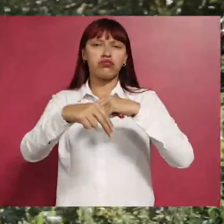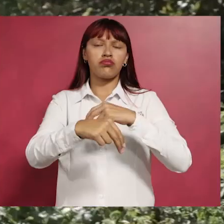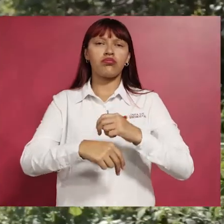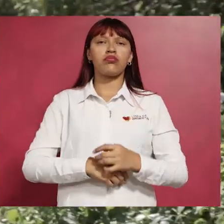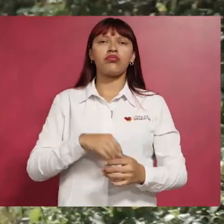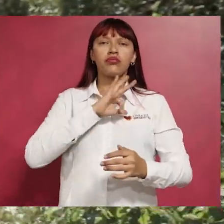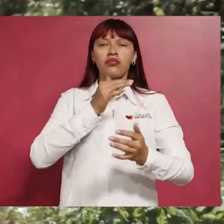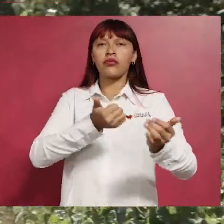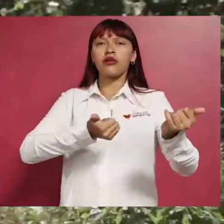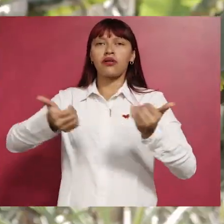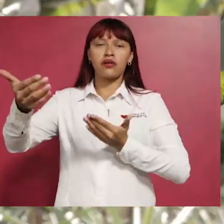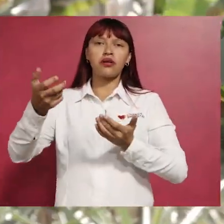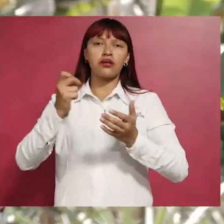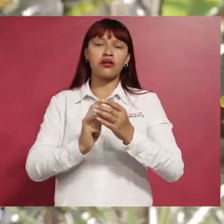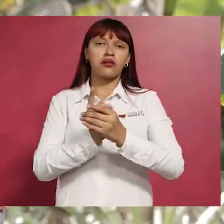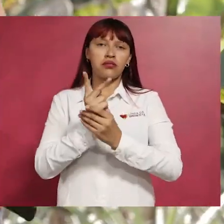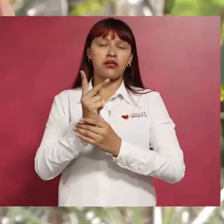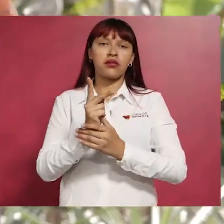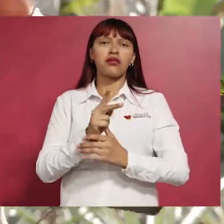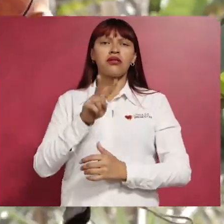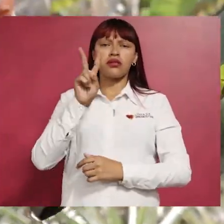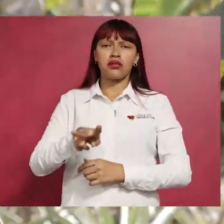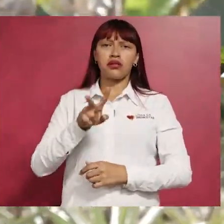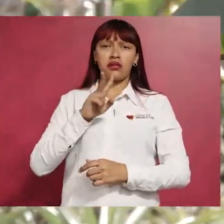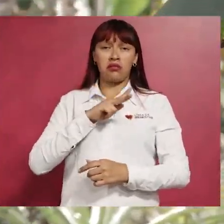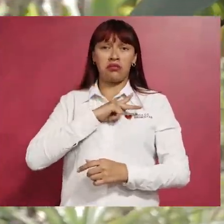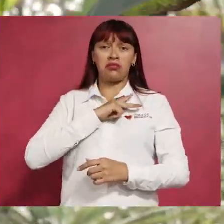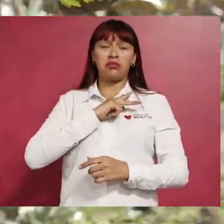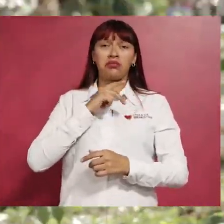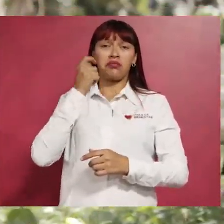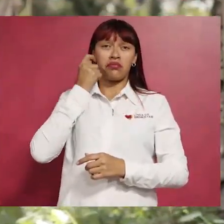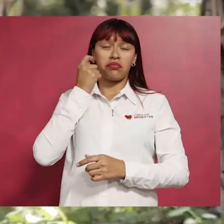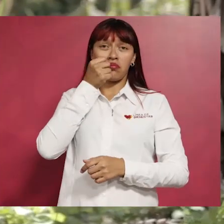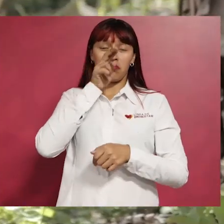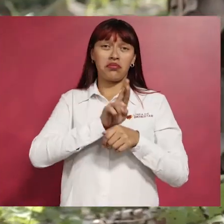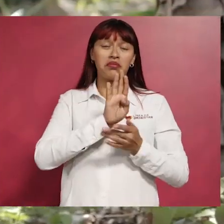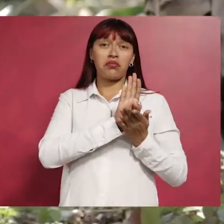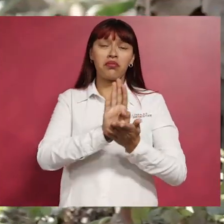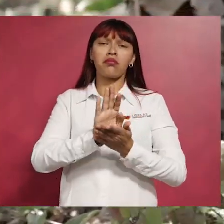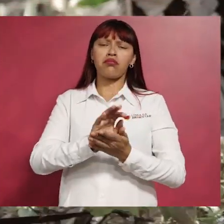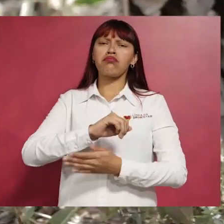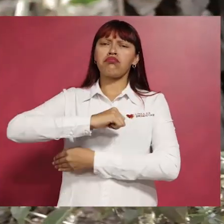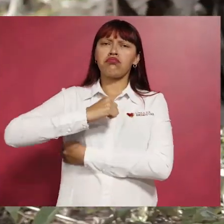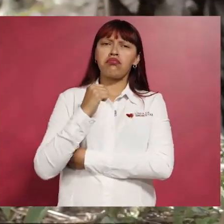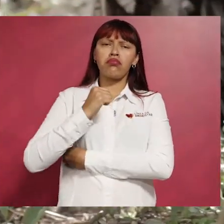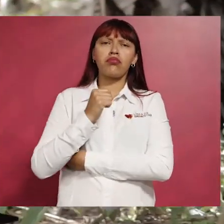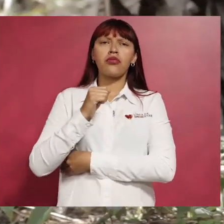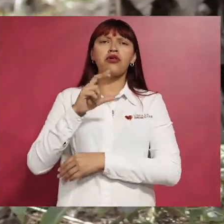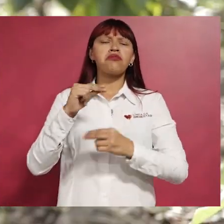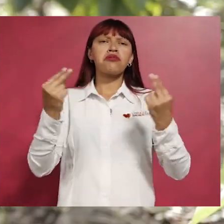y llevar nuestro producto. La verdad, mi pensión lo ahorro, lo levanto cuando no